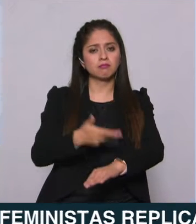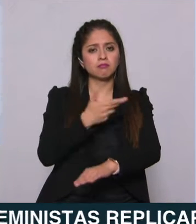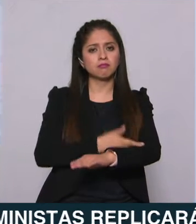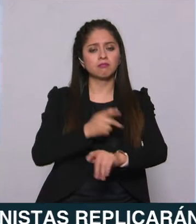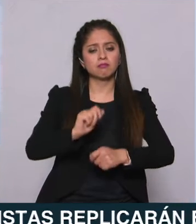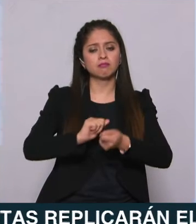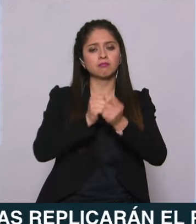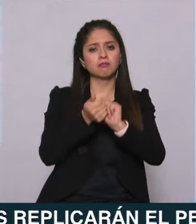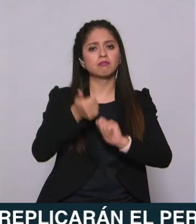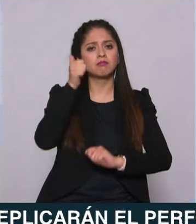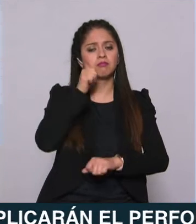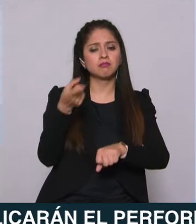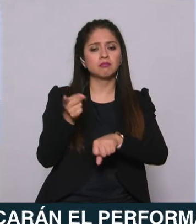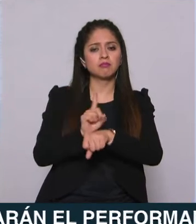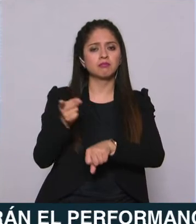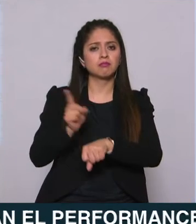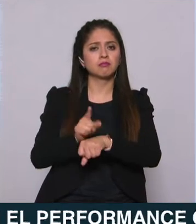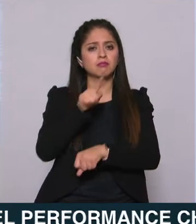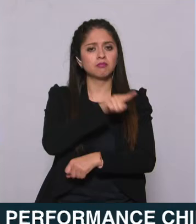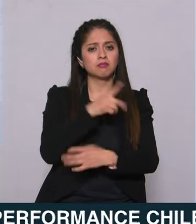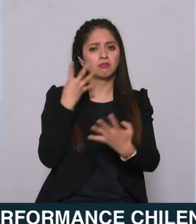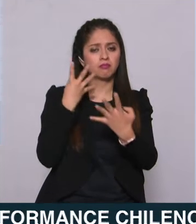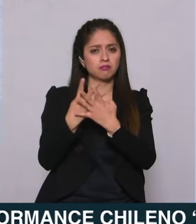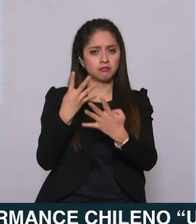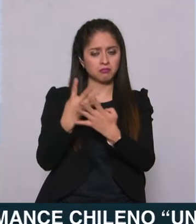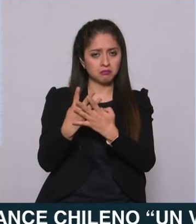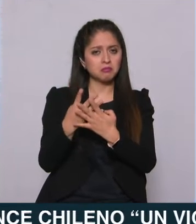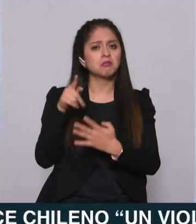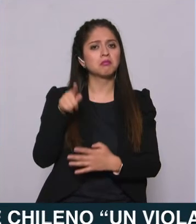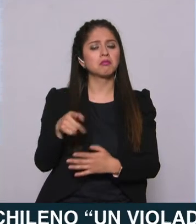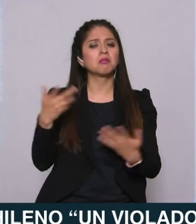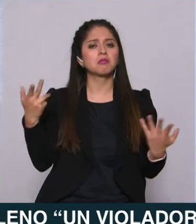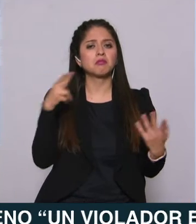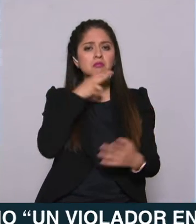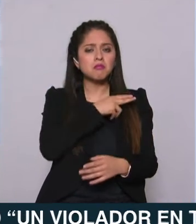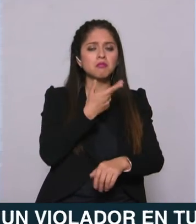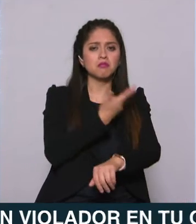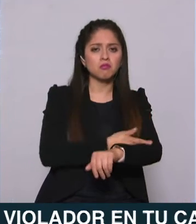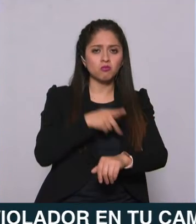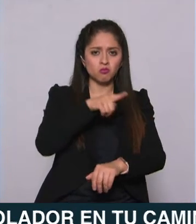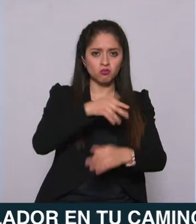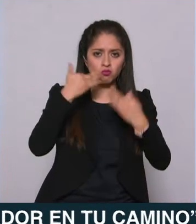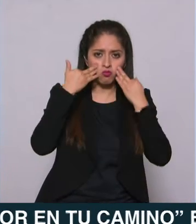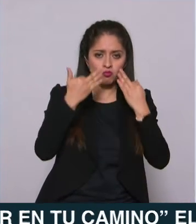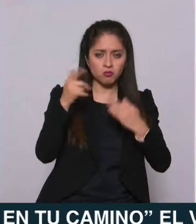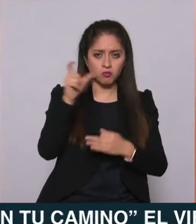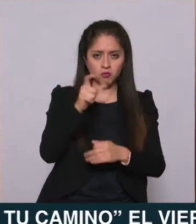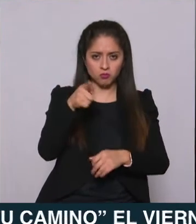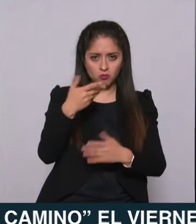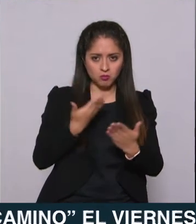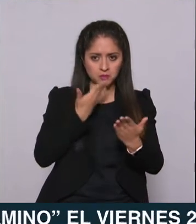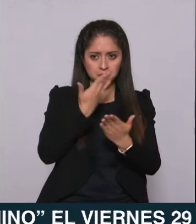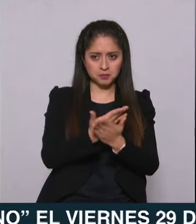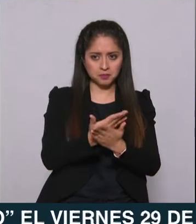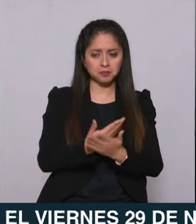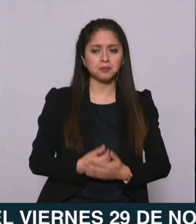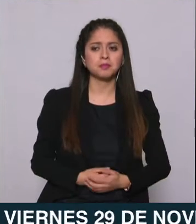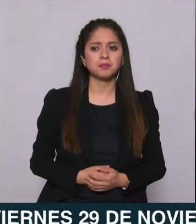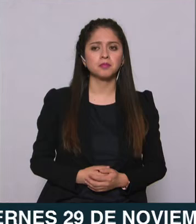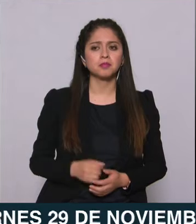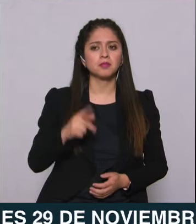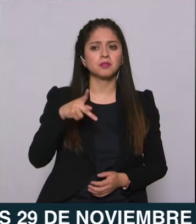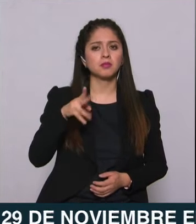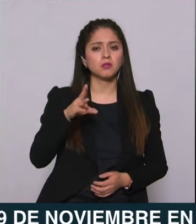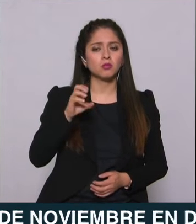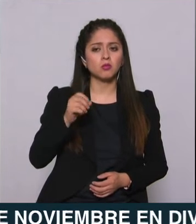manera cotidiana en los centros penitenciarios, agilizando y transparentando su solución. Los kioscos cuentan